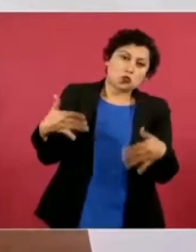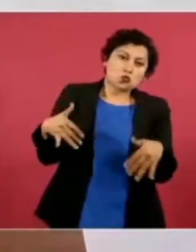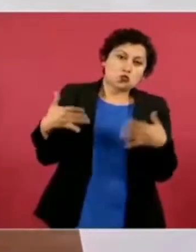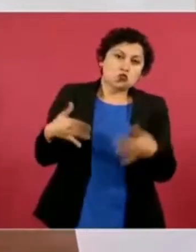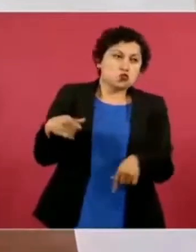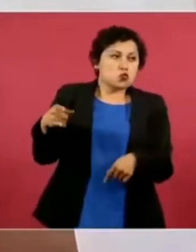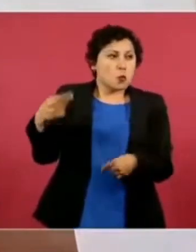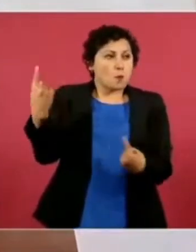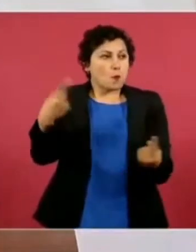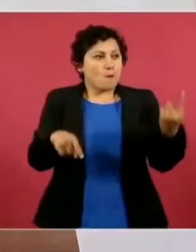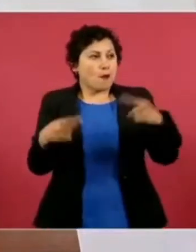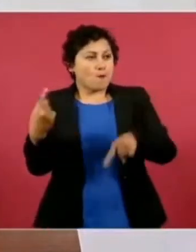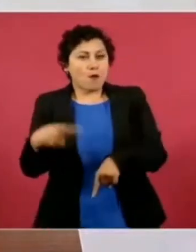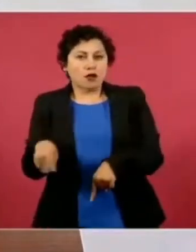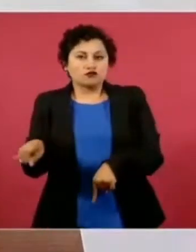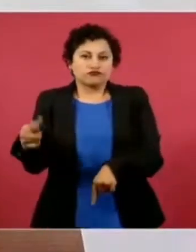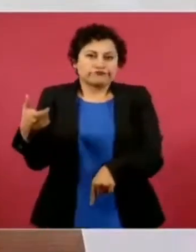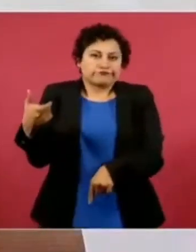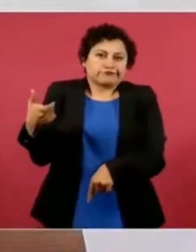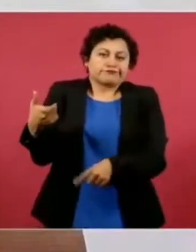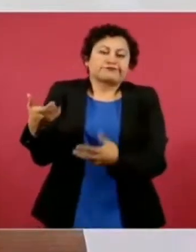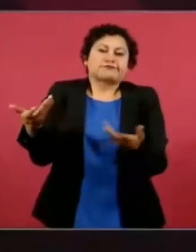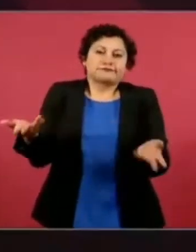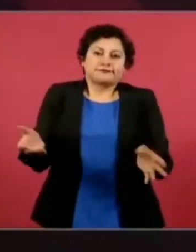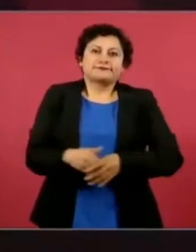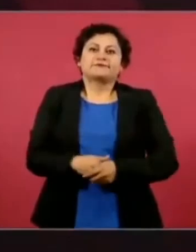Entonces,